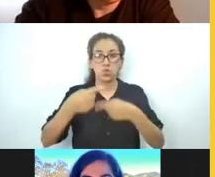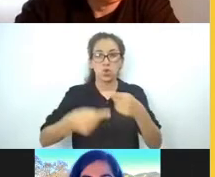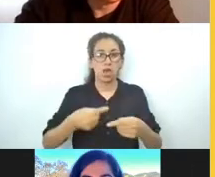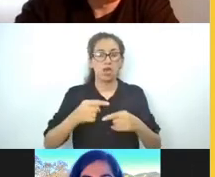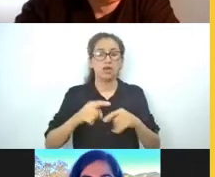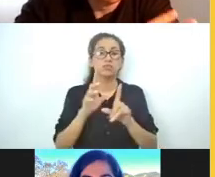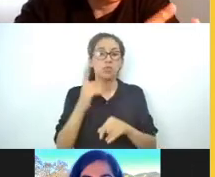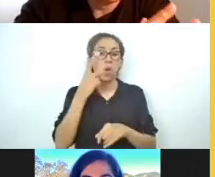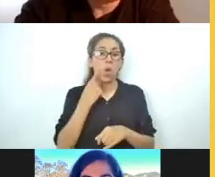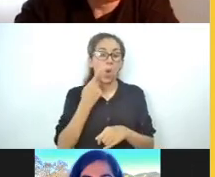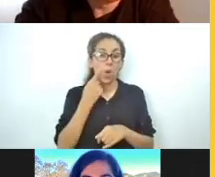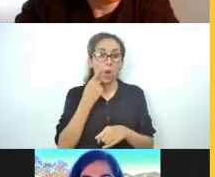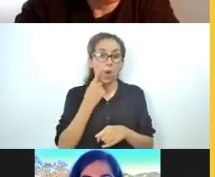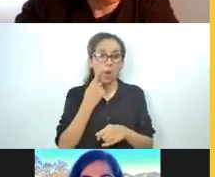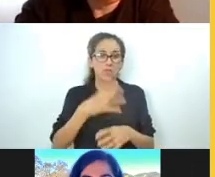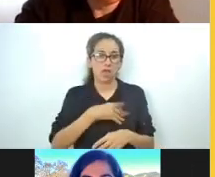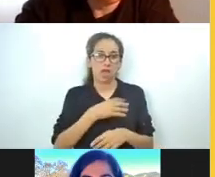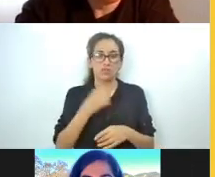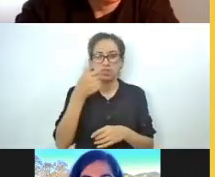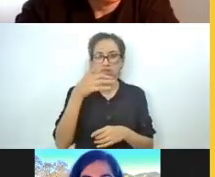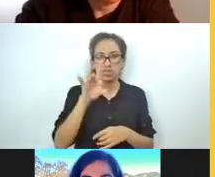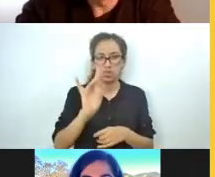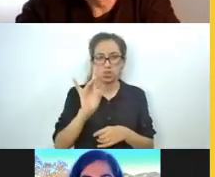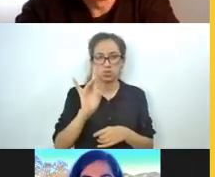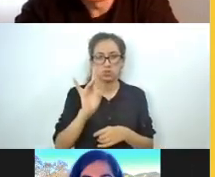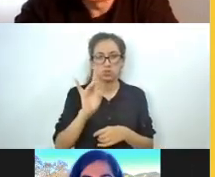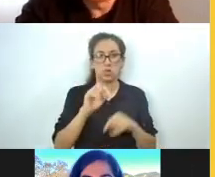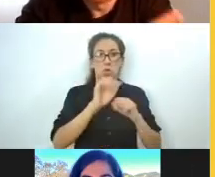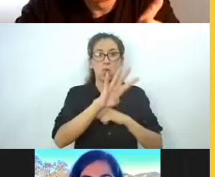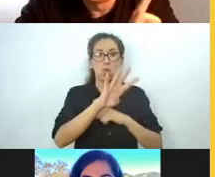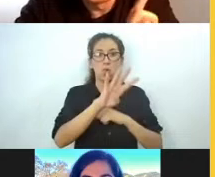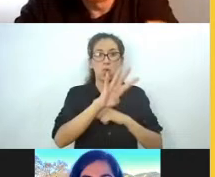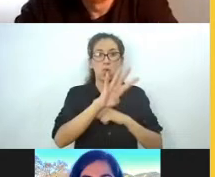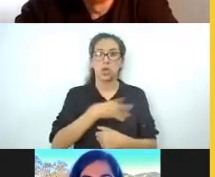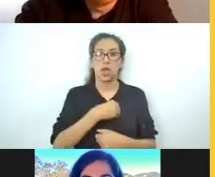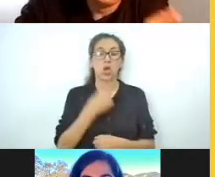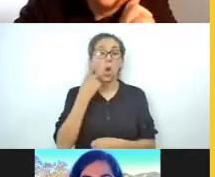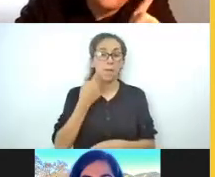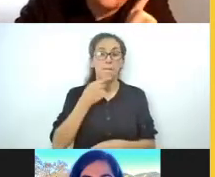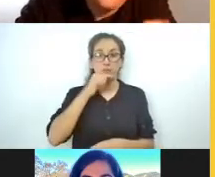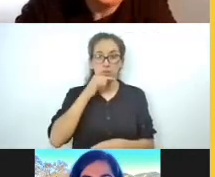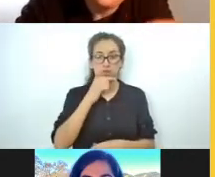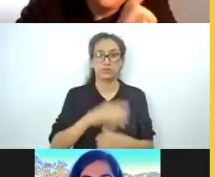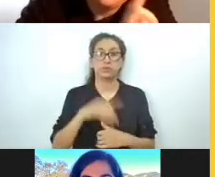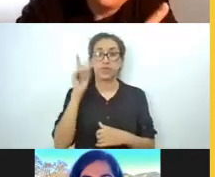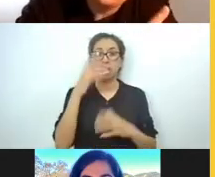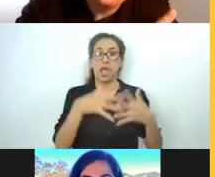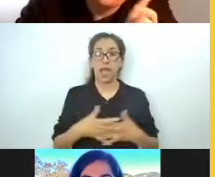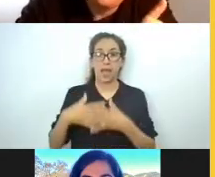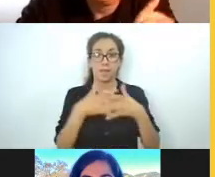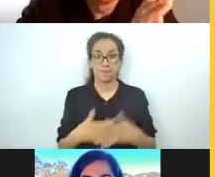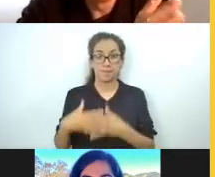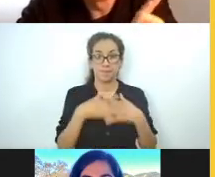sexuales en hombres entre 18 y 44 años, hombres y mujeres, en Estados Unidos entre los